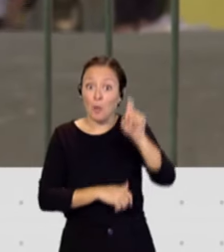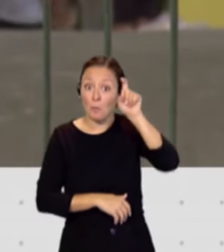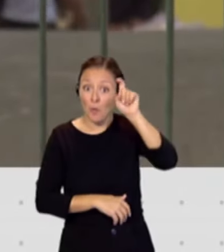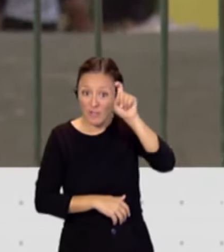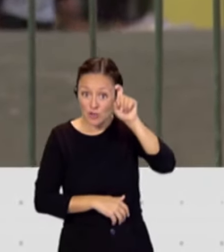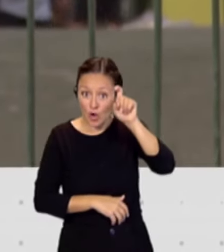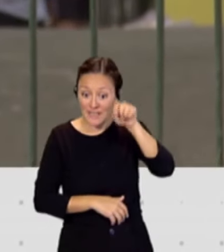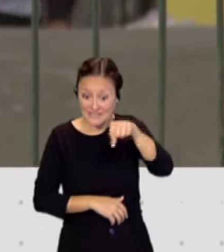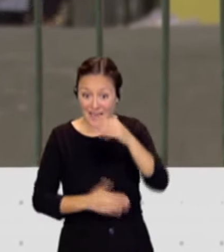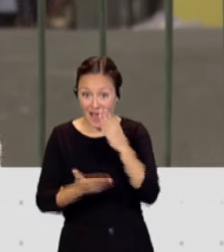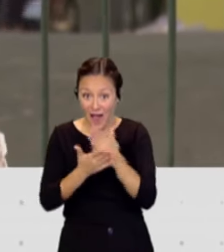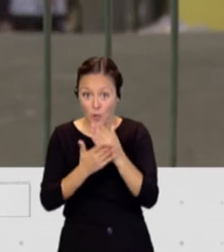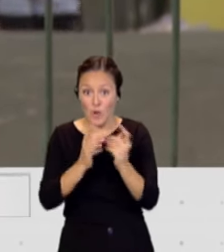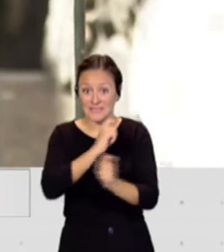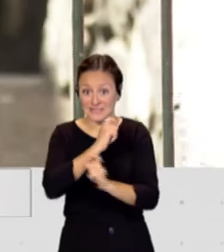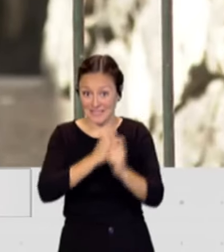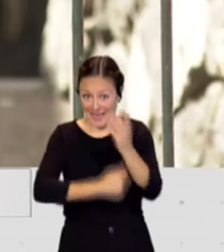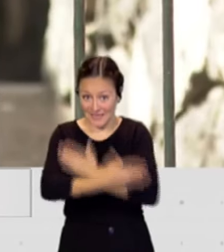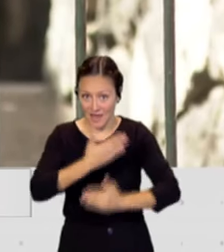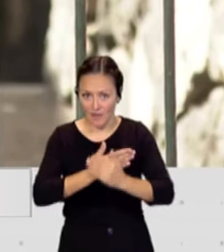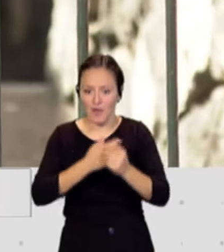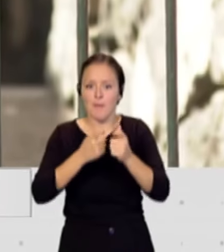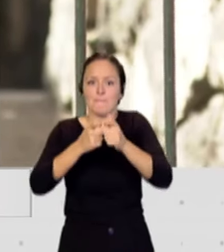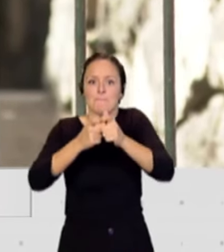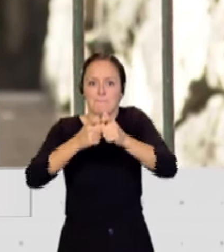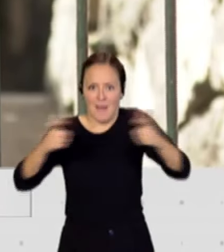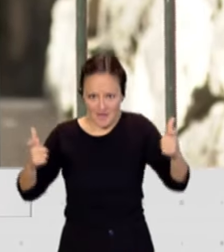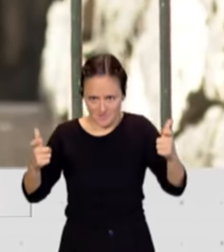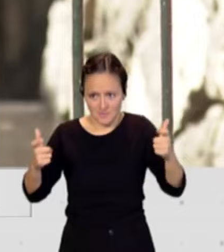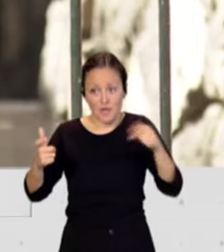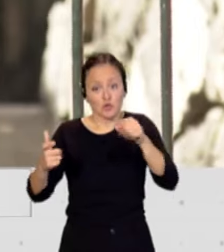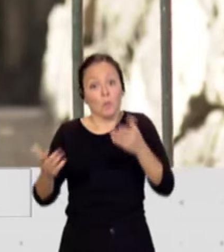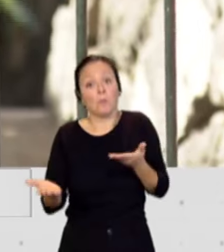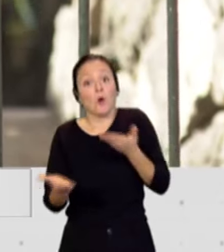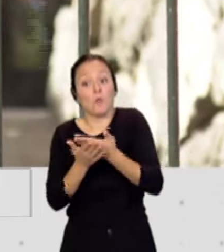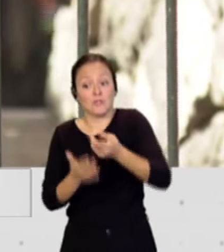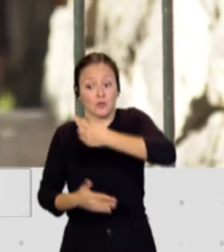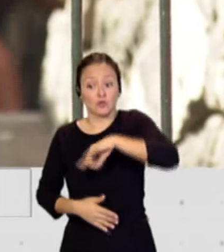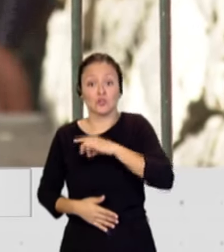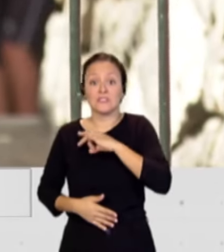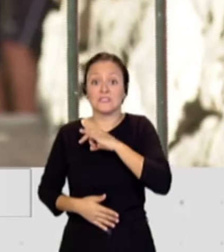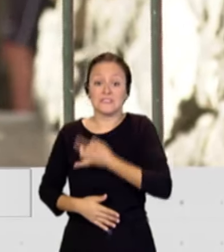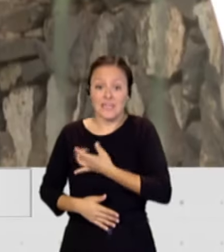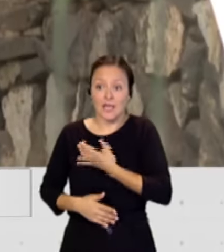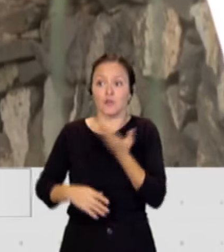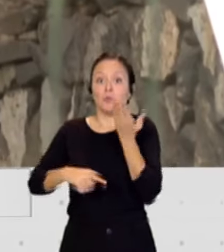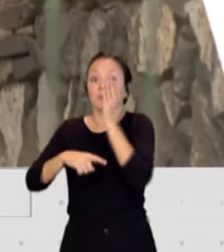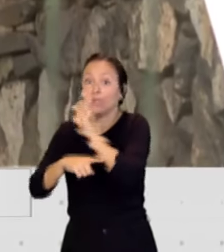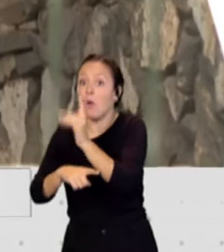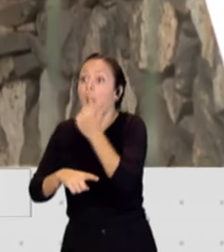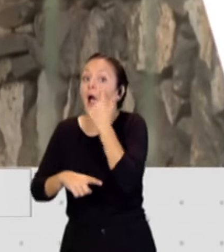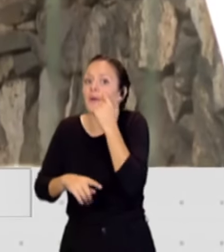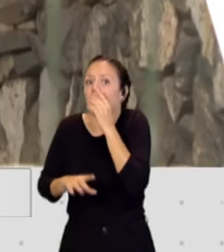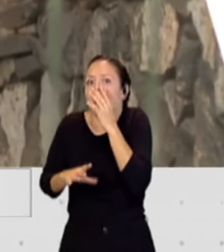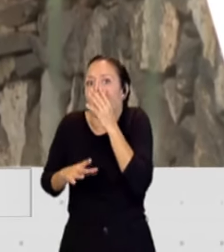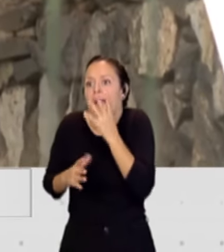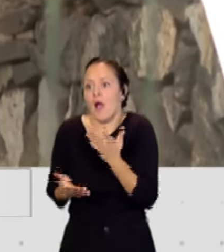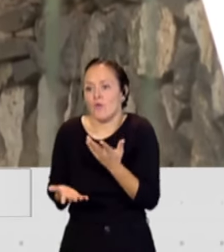clave eso es una propuesta que hemos lanzado insisto a los sindicatos Y a partir de ahí ellos no